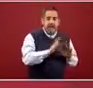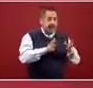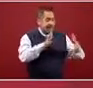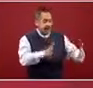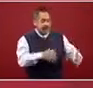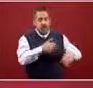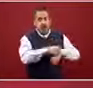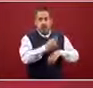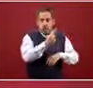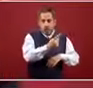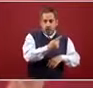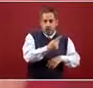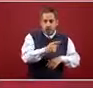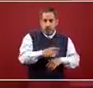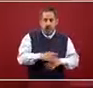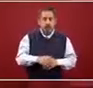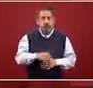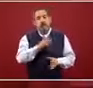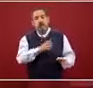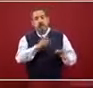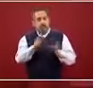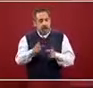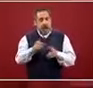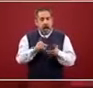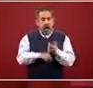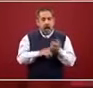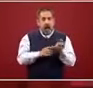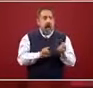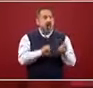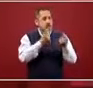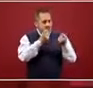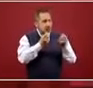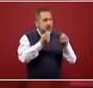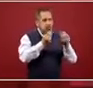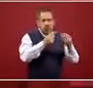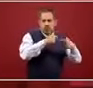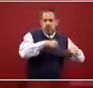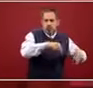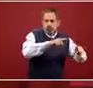situación 1. Y en general existen algunas decenas de casos.